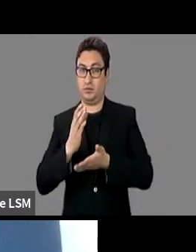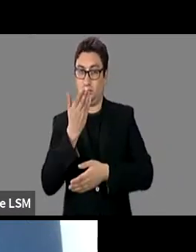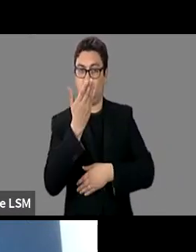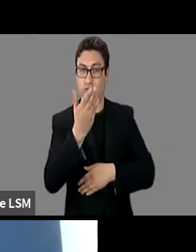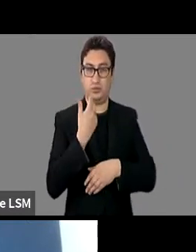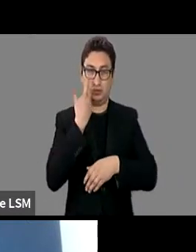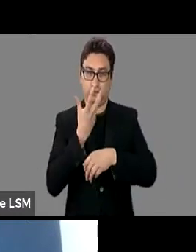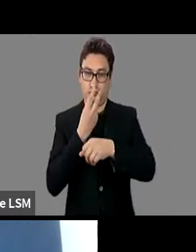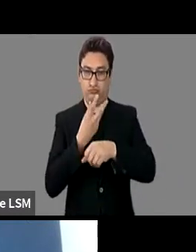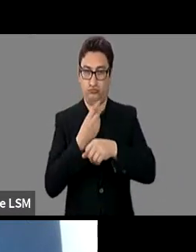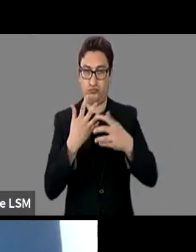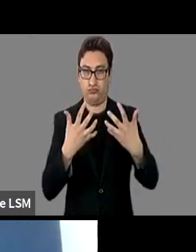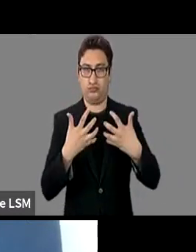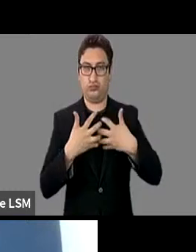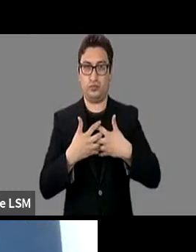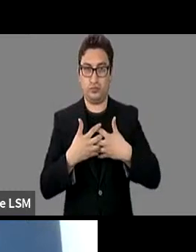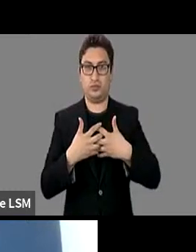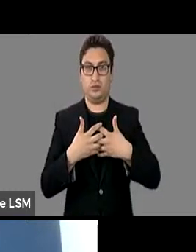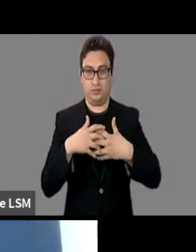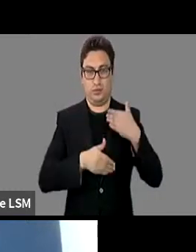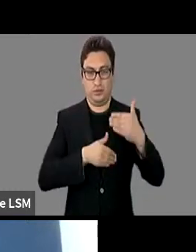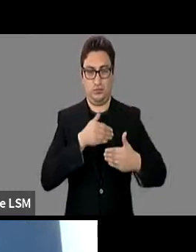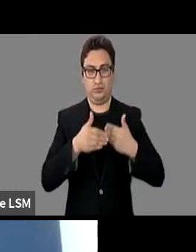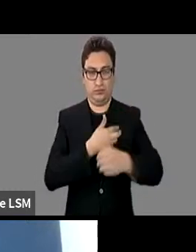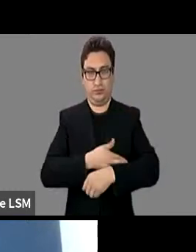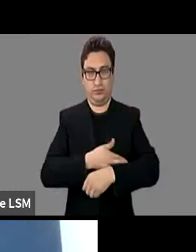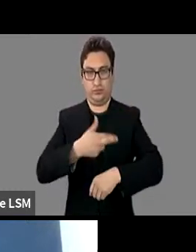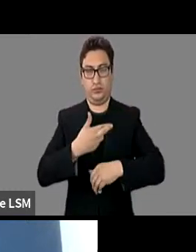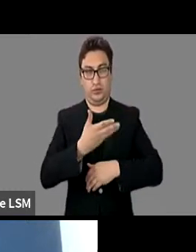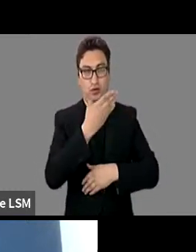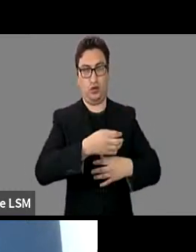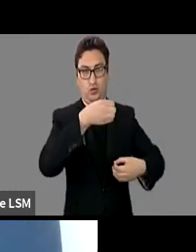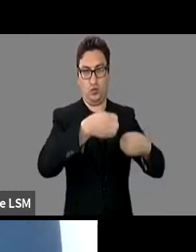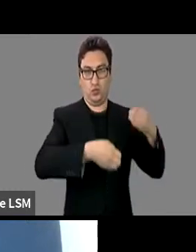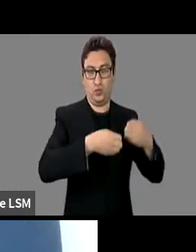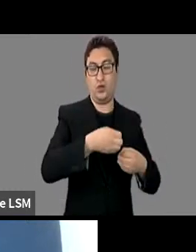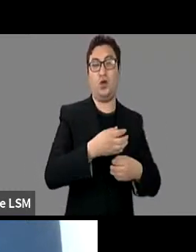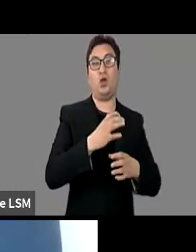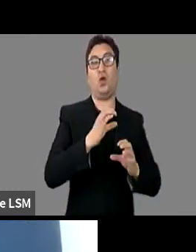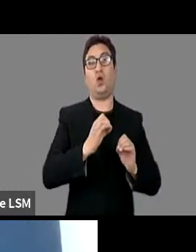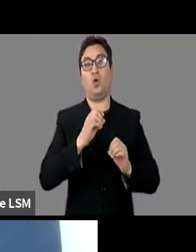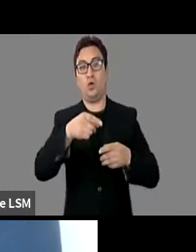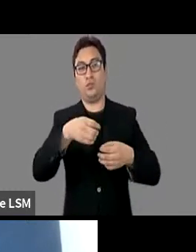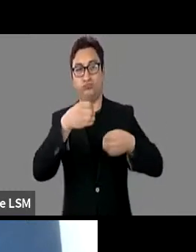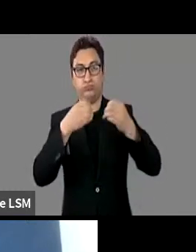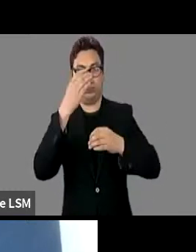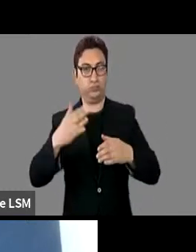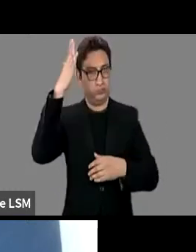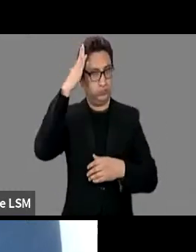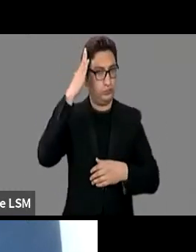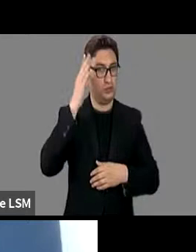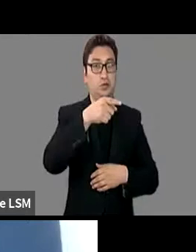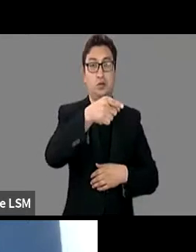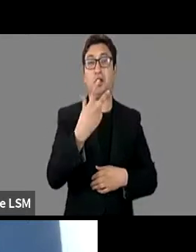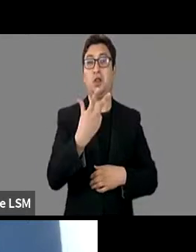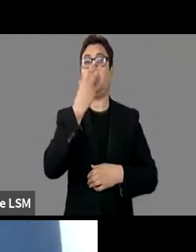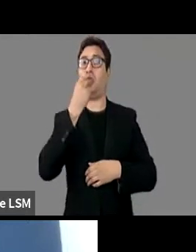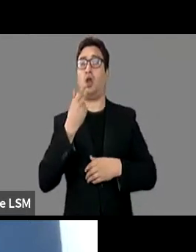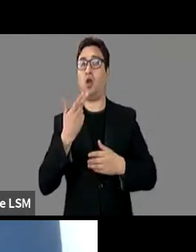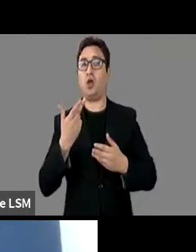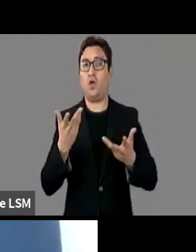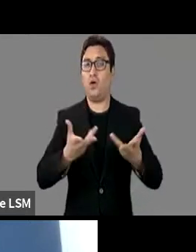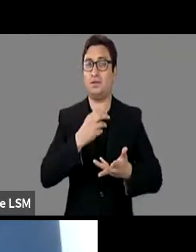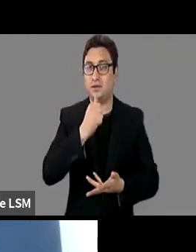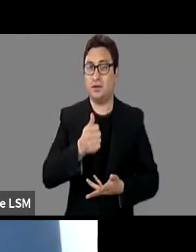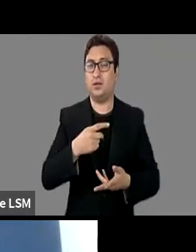ajuste al procedimiento al juez o a un magistrado y este no lo realiza? ¿Qué es lo que tendría que